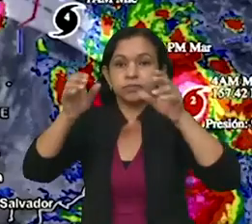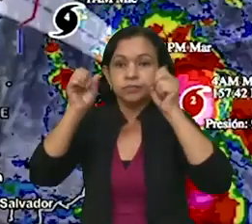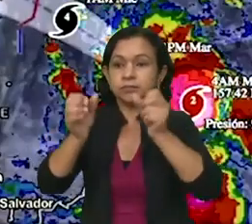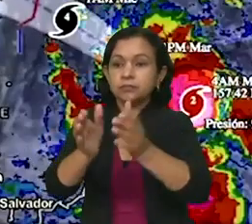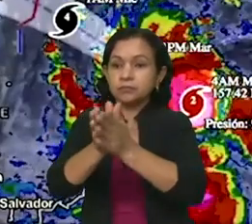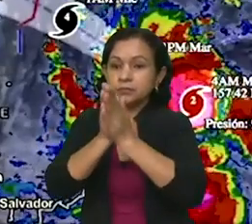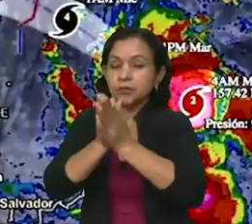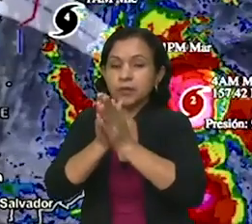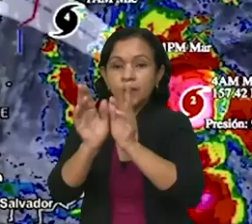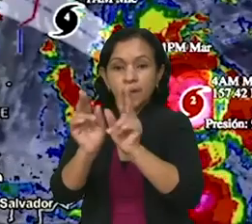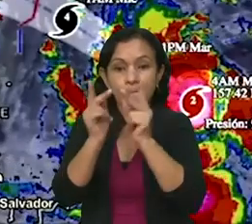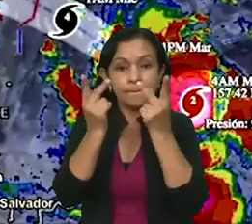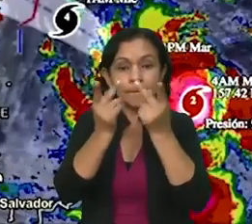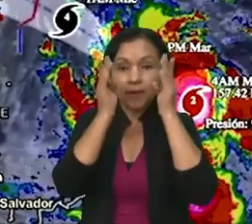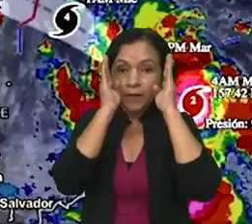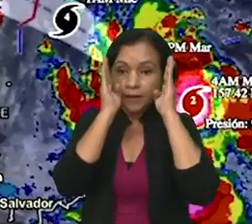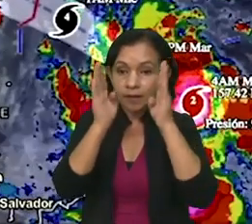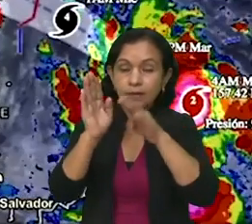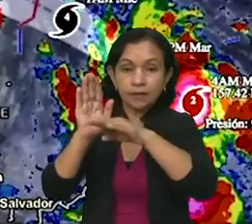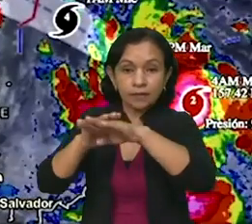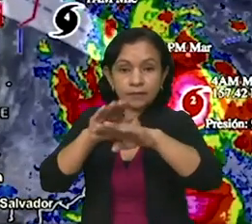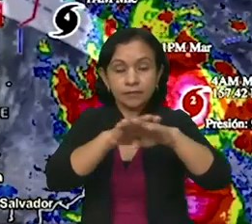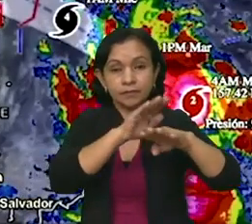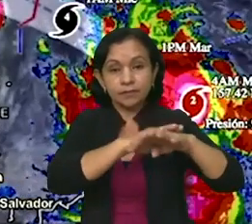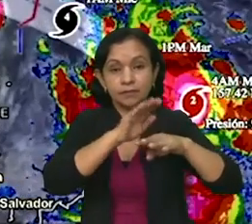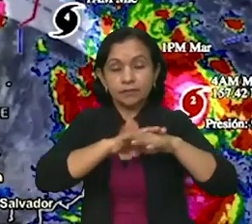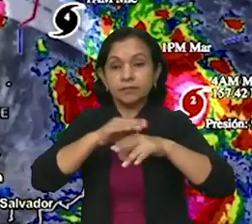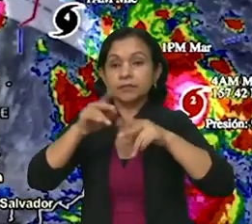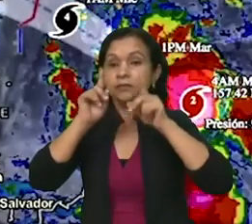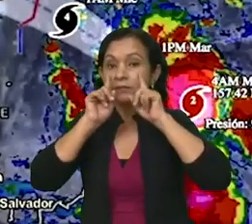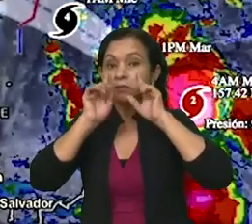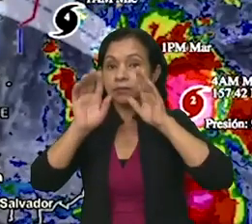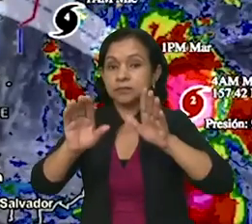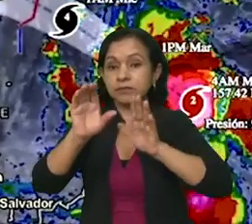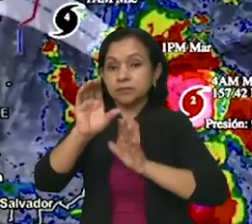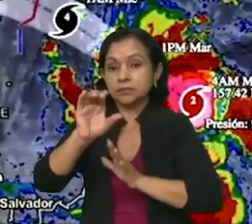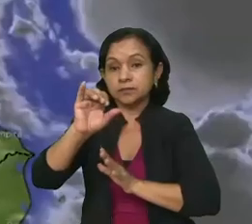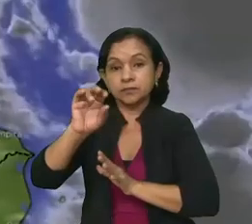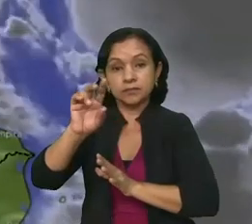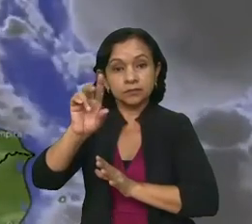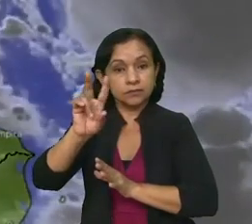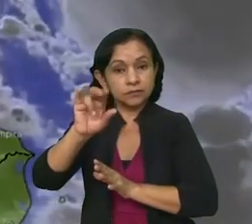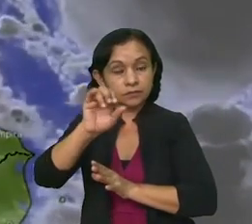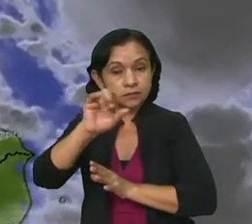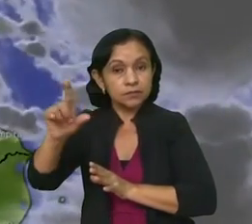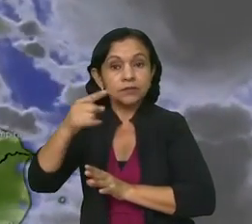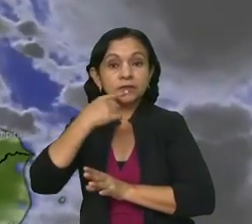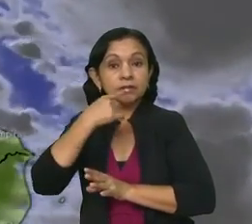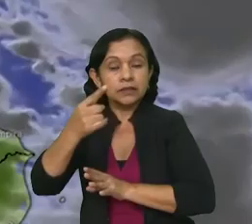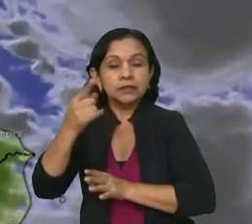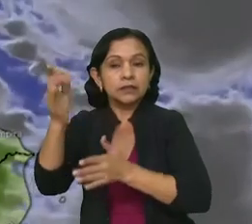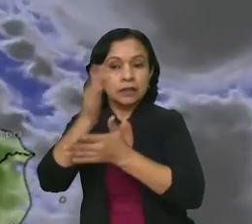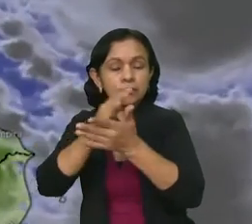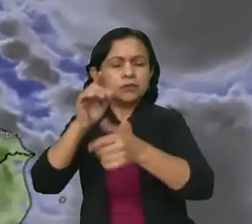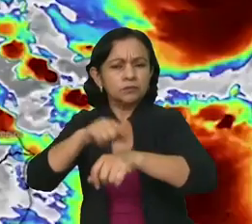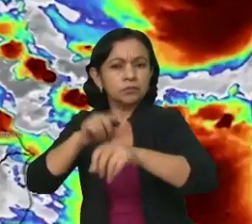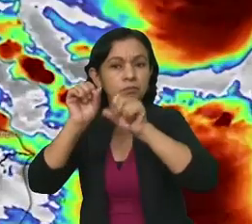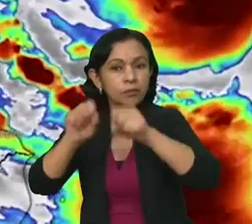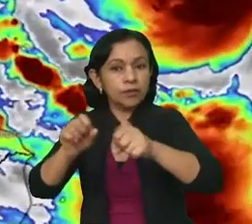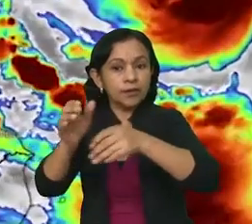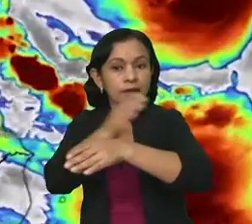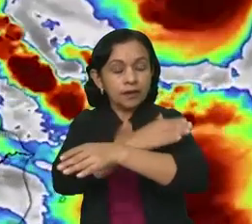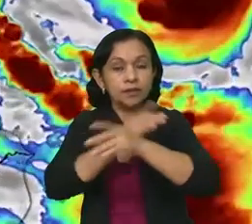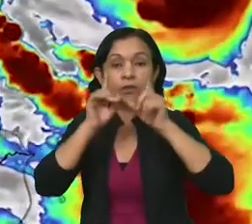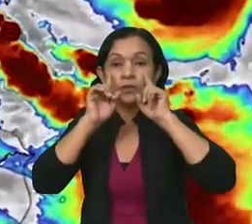pidió a la población atender las recomendaciones de las autoridades de Protección Civil y ha asegurado que todavía hay algo de tiempo, dado que según